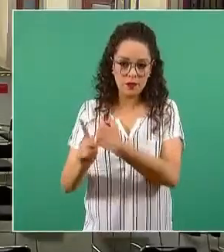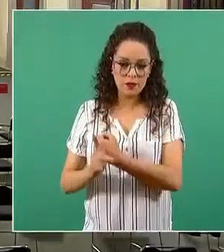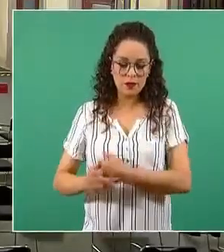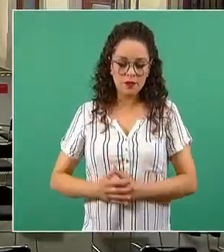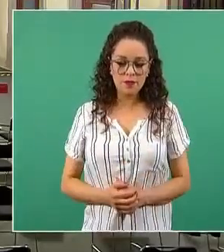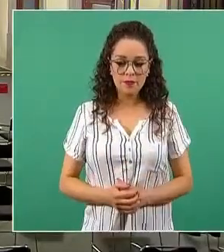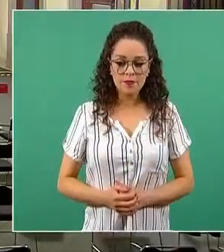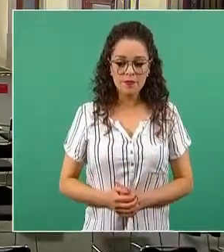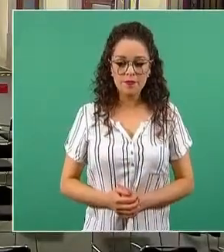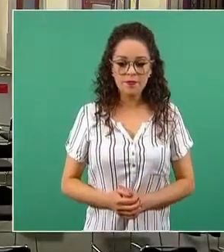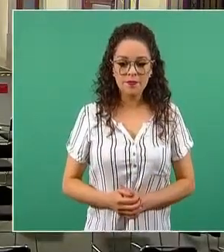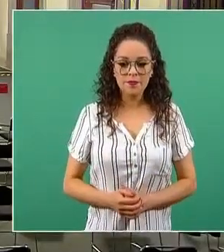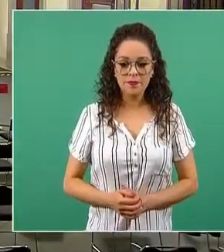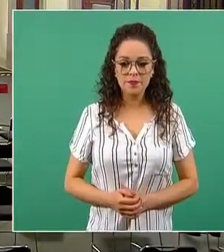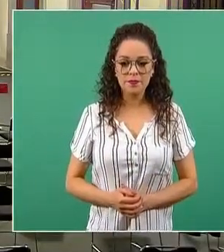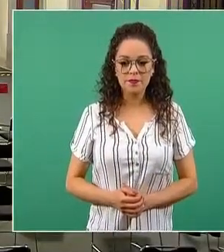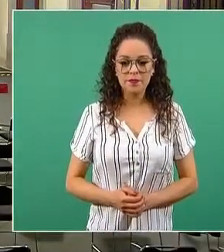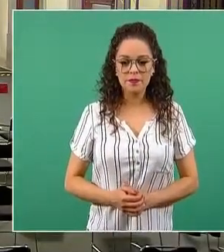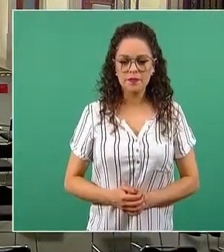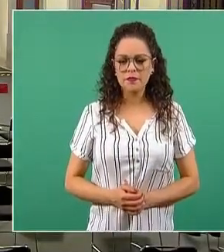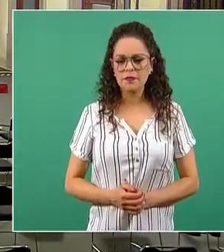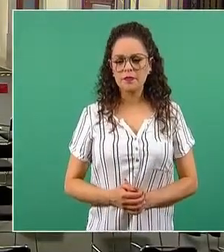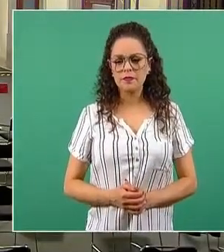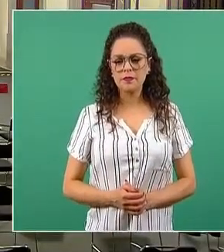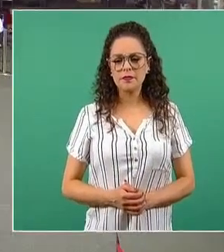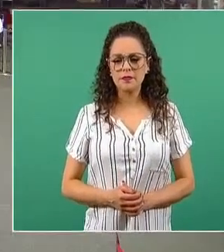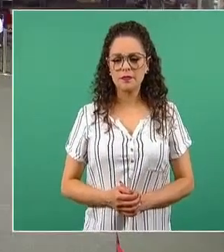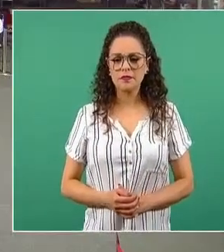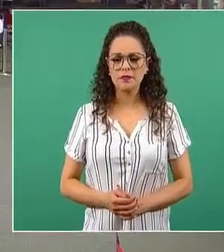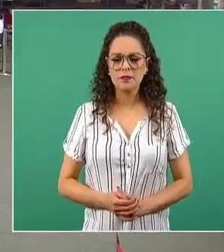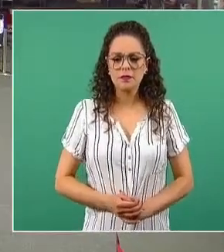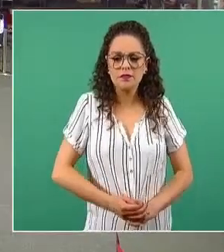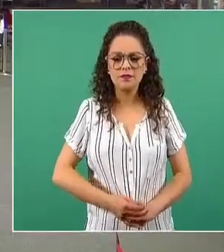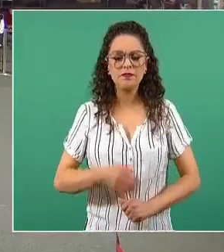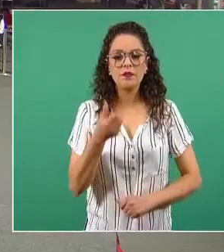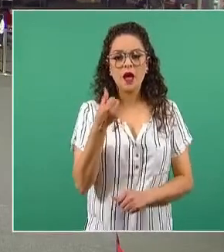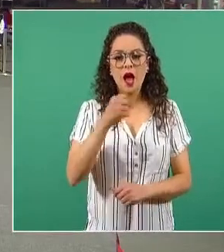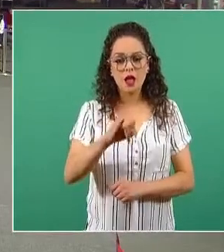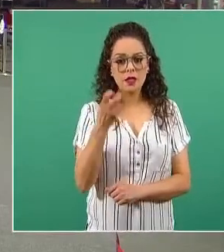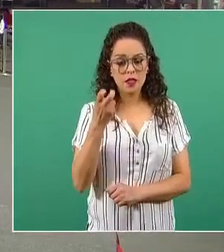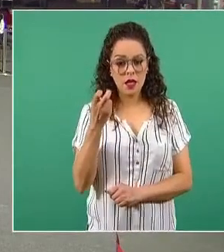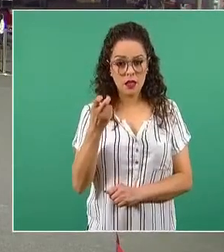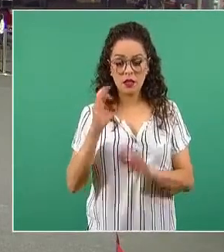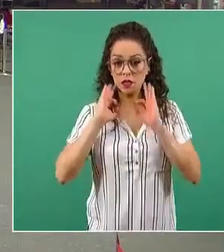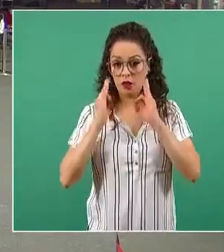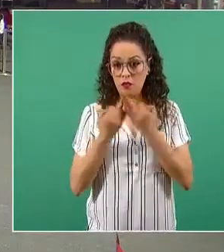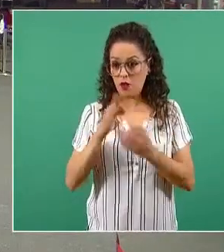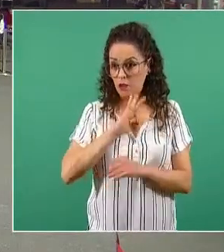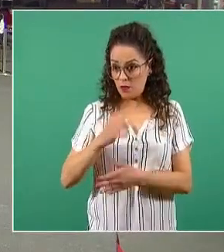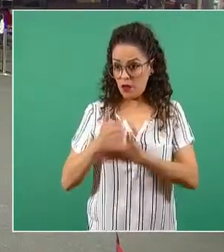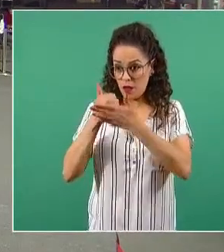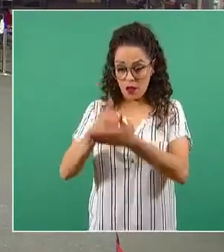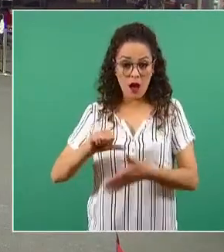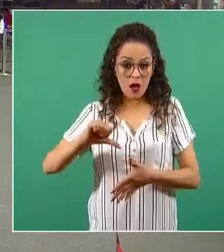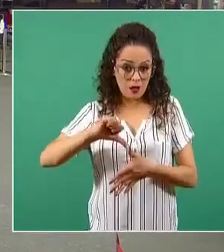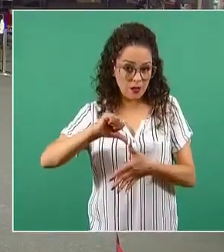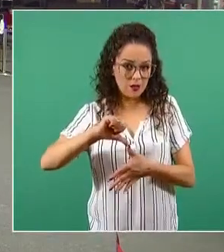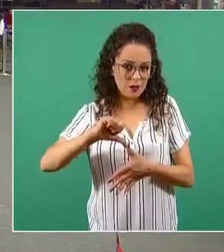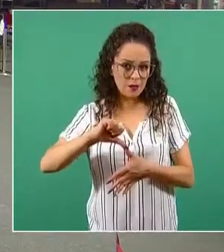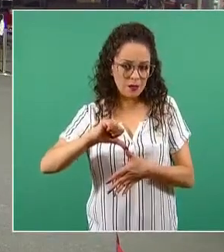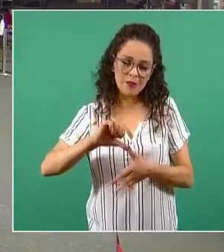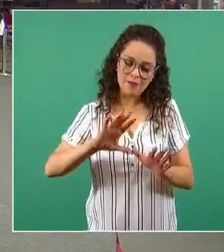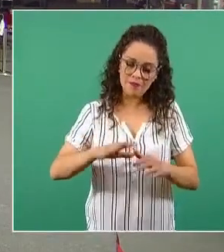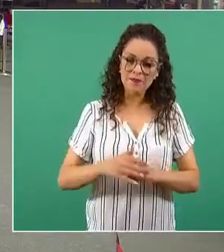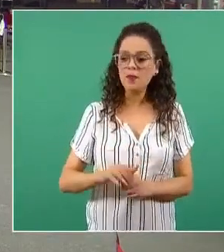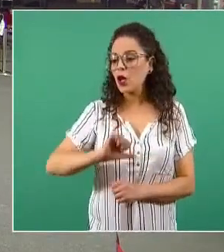Okay, gracias. Y de esta forma, pues vamos a apoyar también a Latinoamérica. Y otra